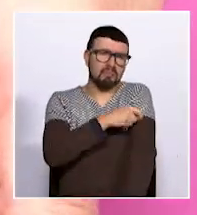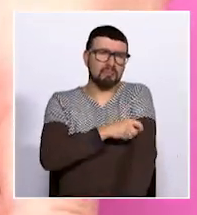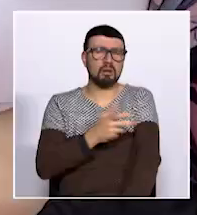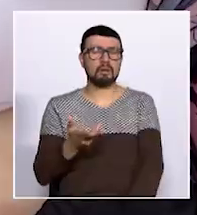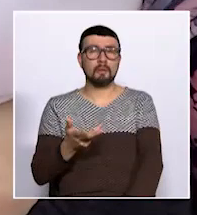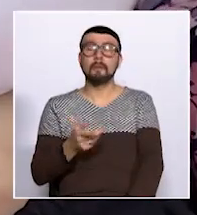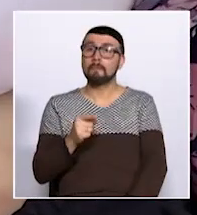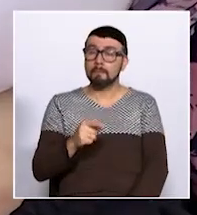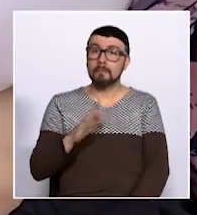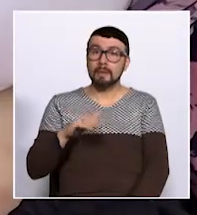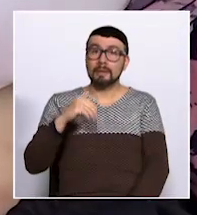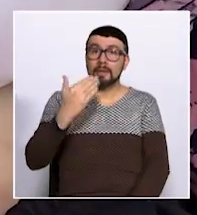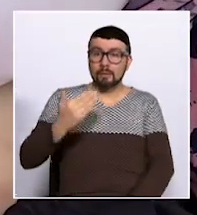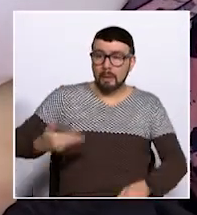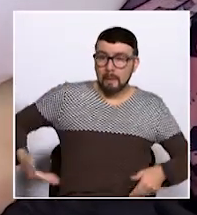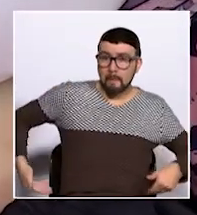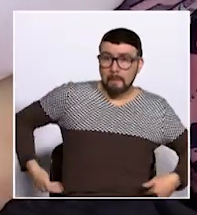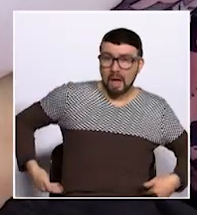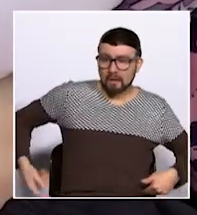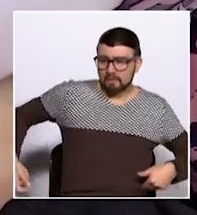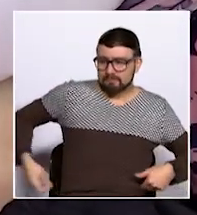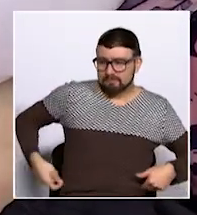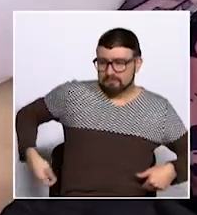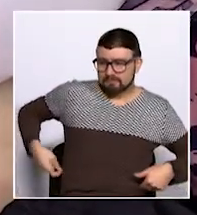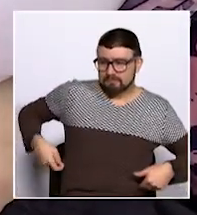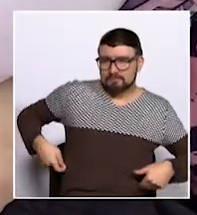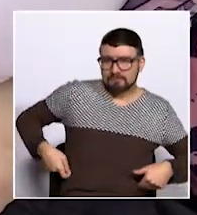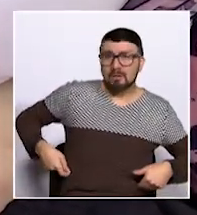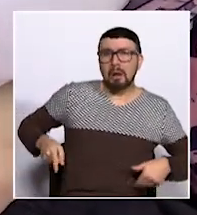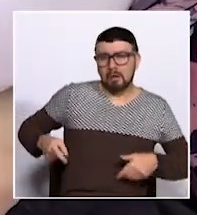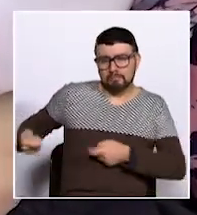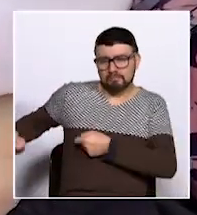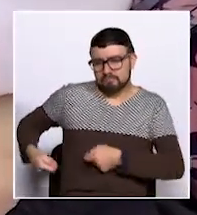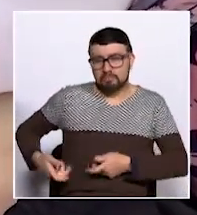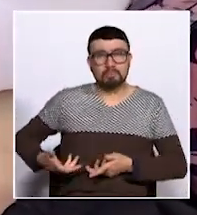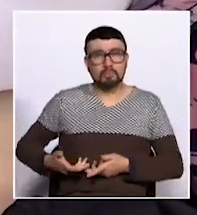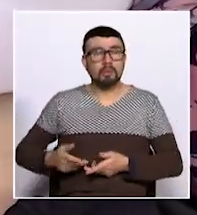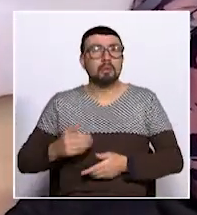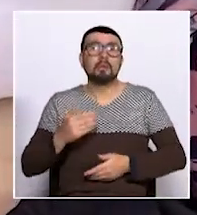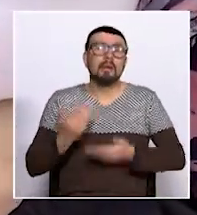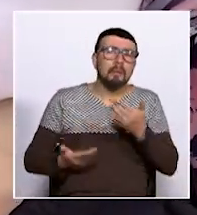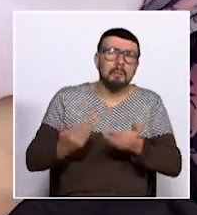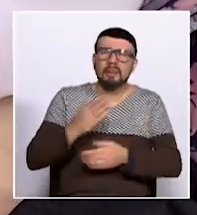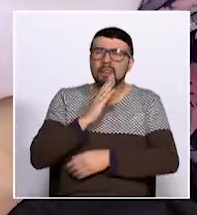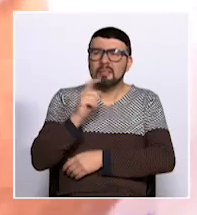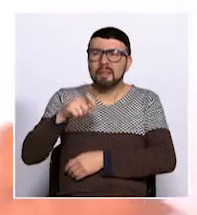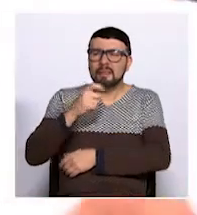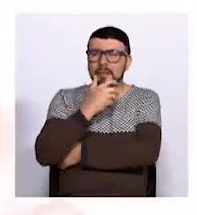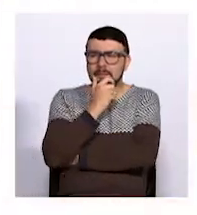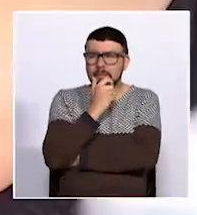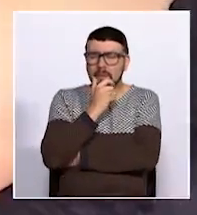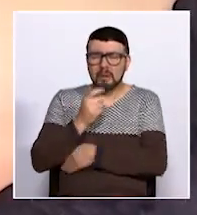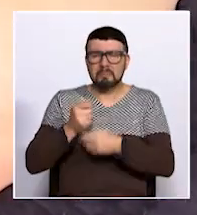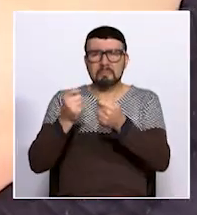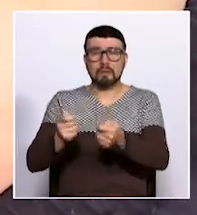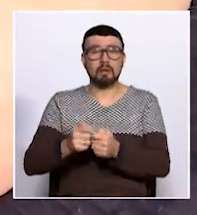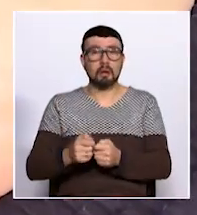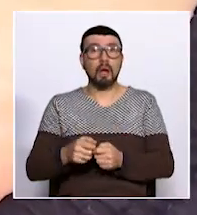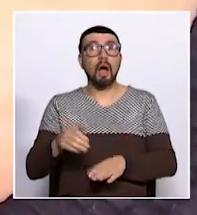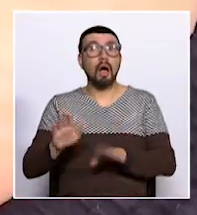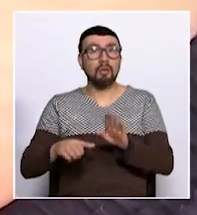un estímulo y el cuerpo la vaya reconociendo, y después se va haciendo de acuerdo a la persona el tratamiento. Se utilizan muchas veces